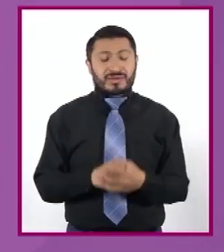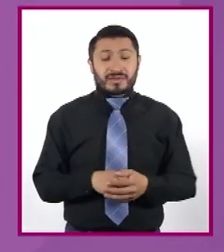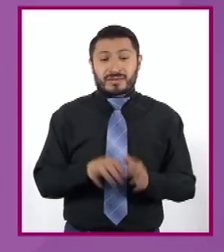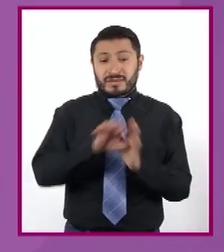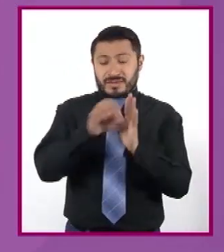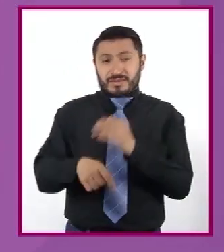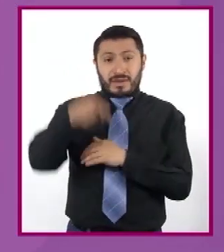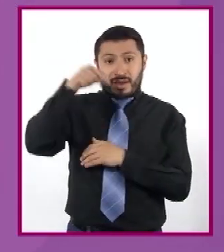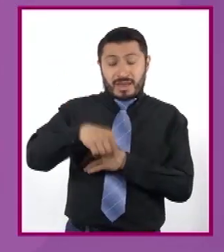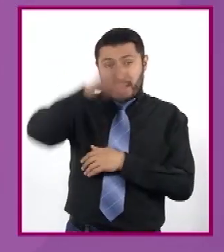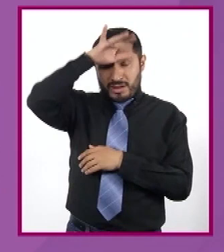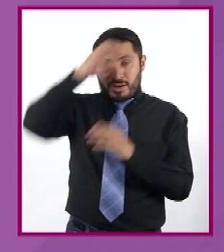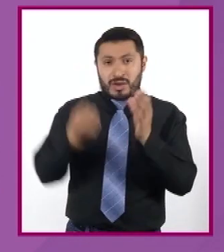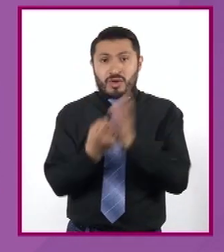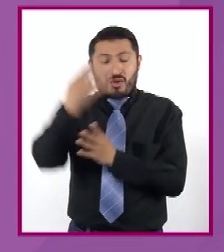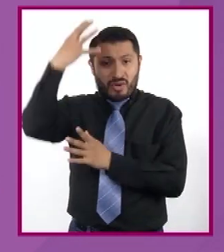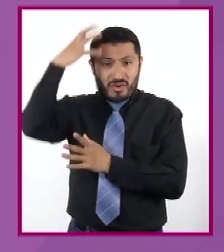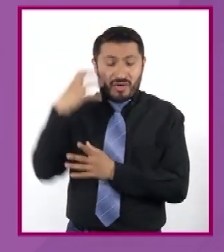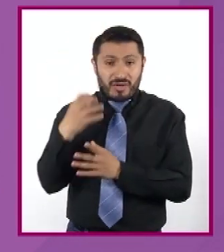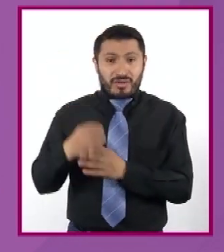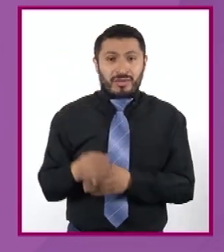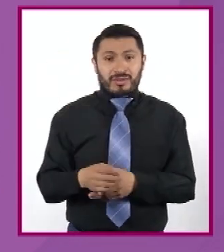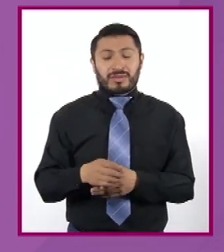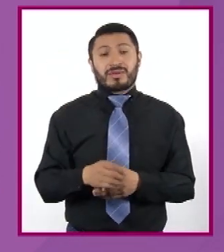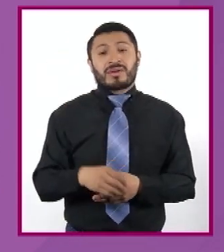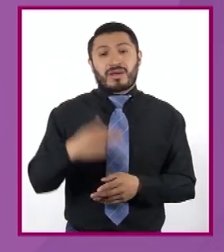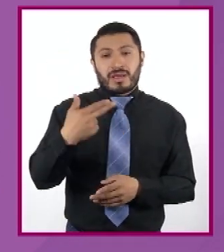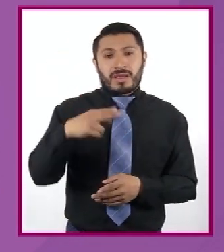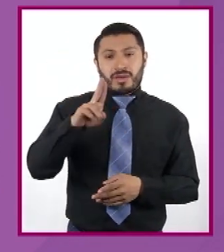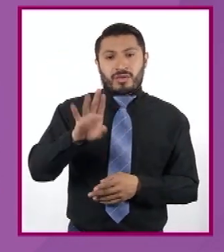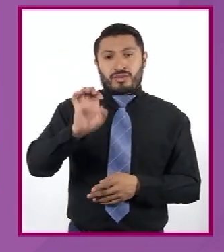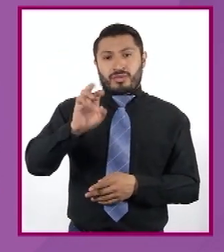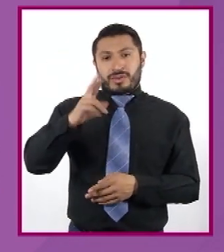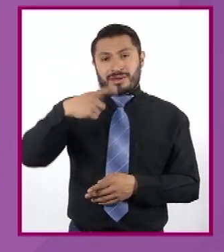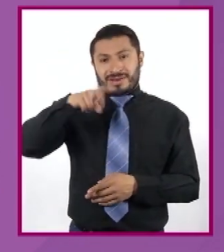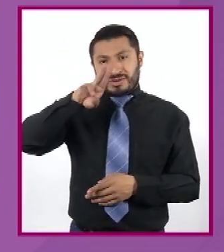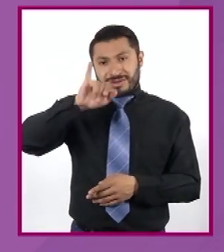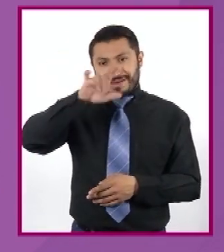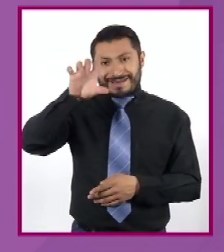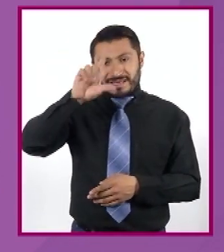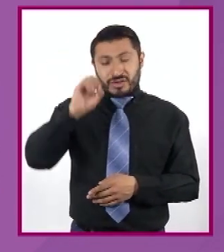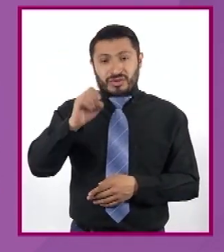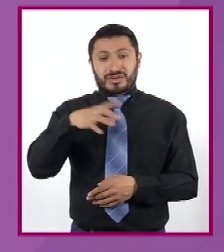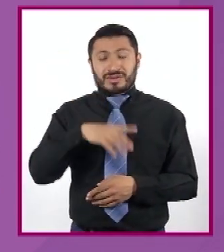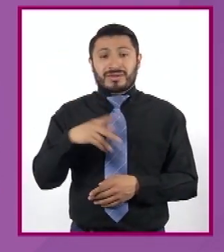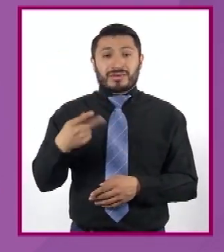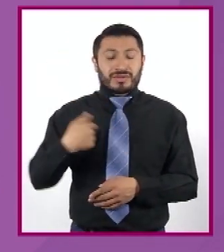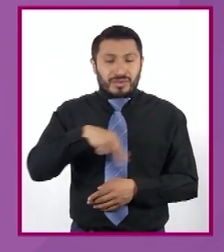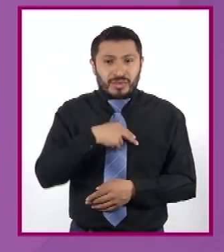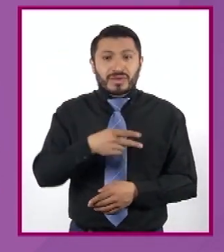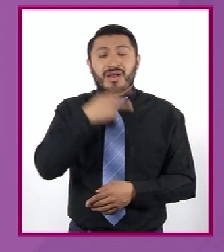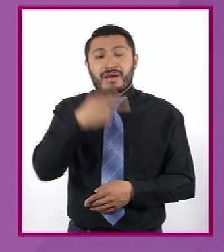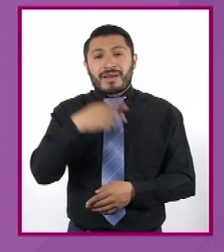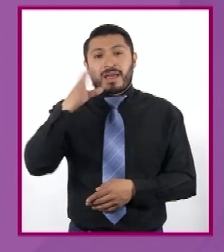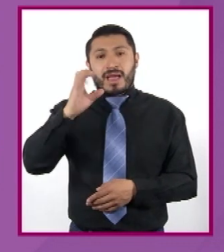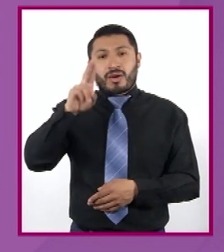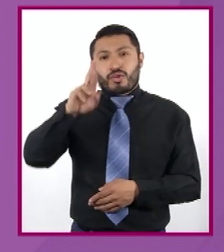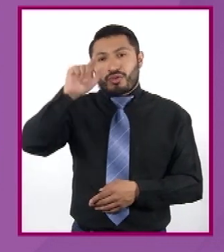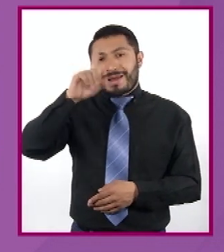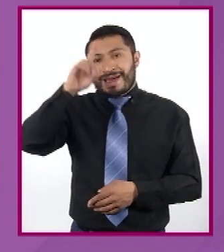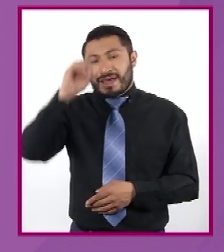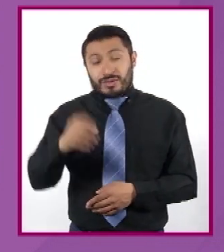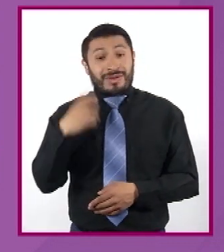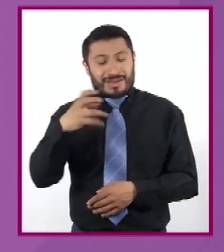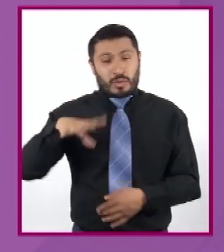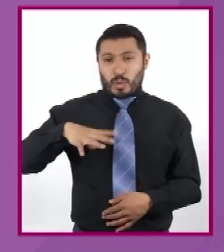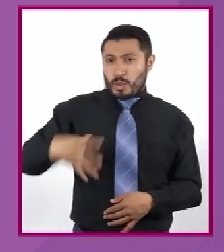en el Monterrey, Nuevo León, las huerquillas, los huerquillos, como todos los del norte, pues hablamos bien curado, la verdad. Y eso, pues es